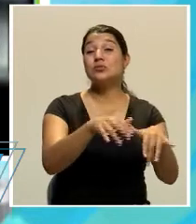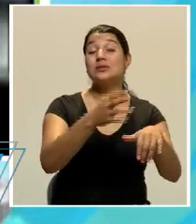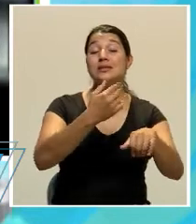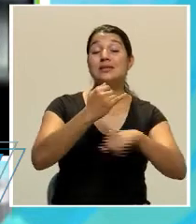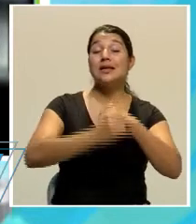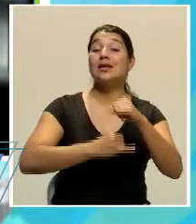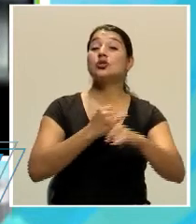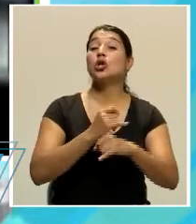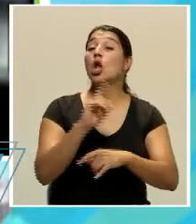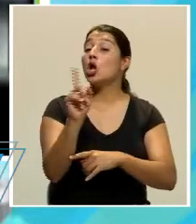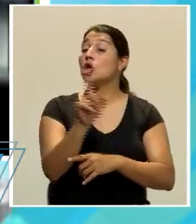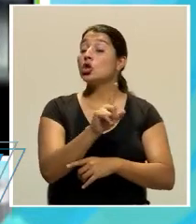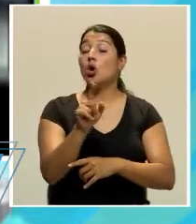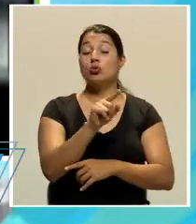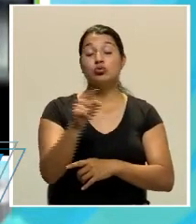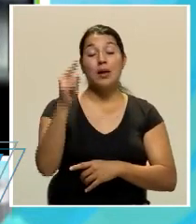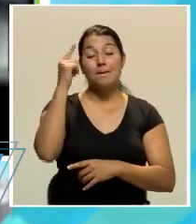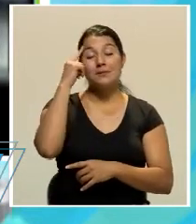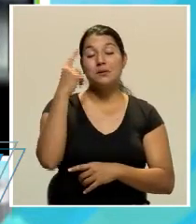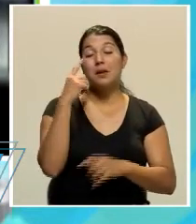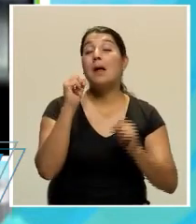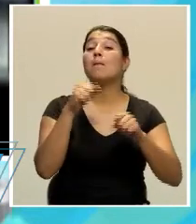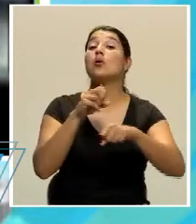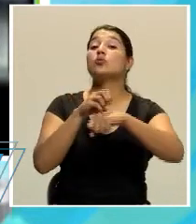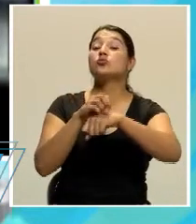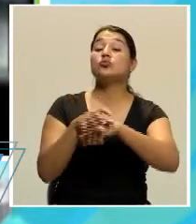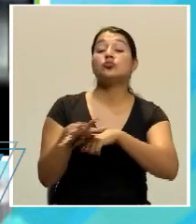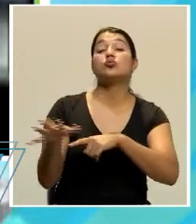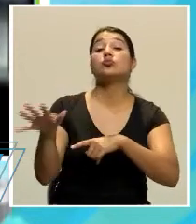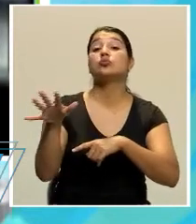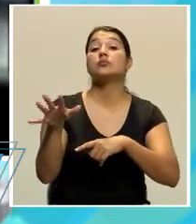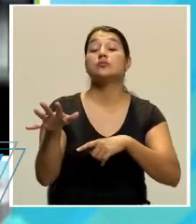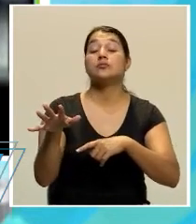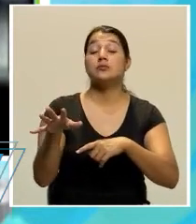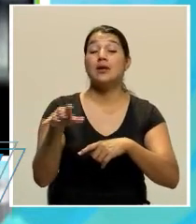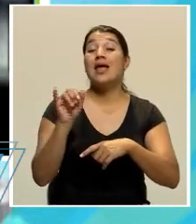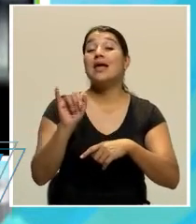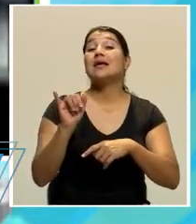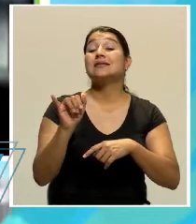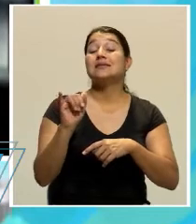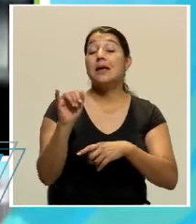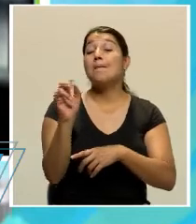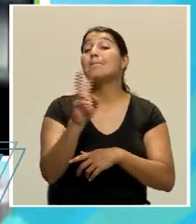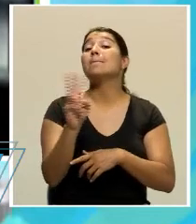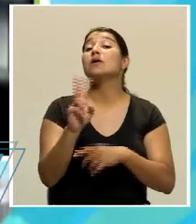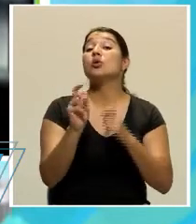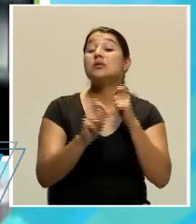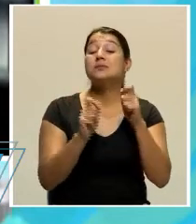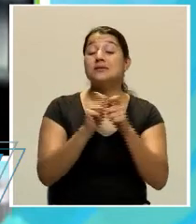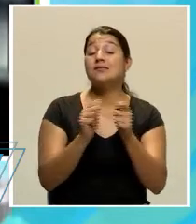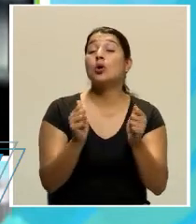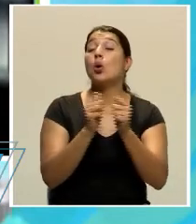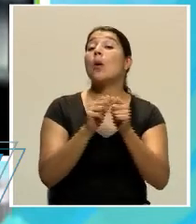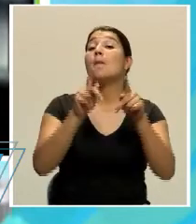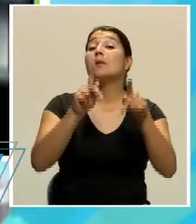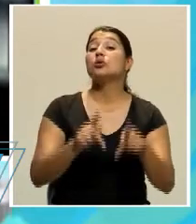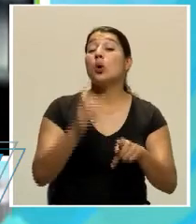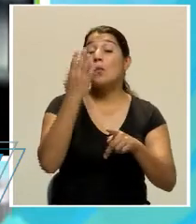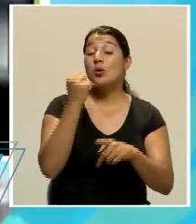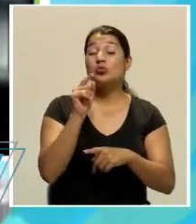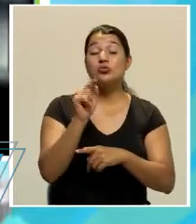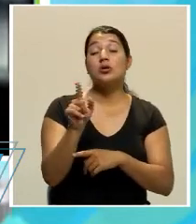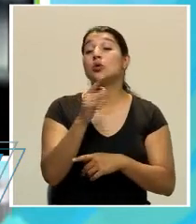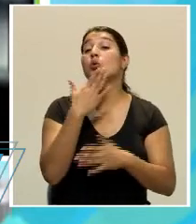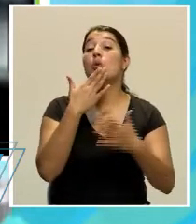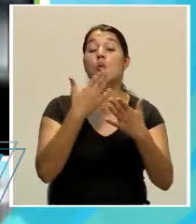no necesariamente pensadas para transmitirse en este vínculo específico con el público, porque no eran ni siquiera buenas